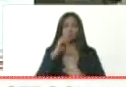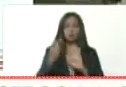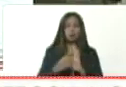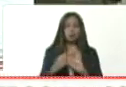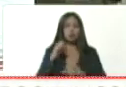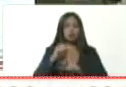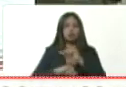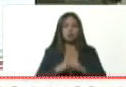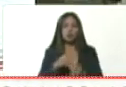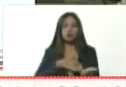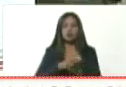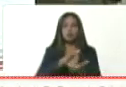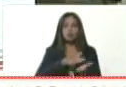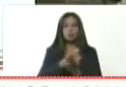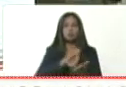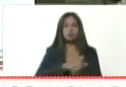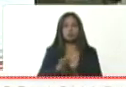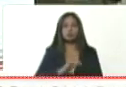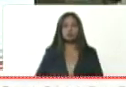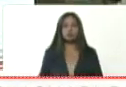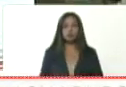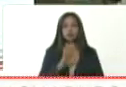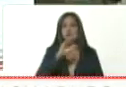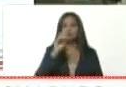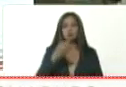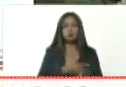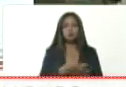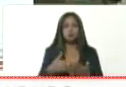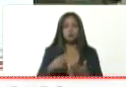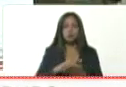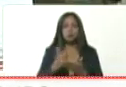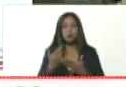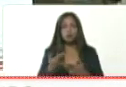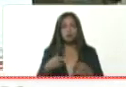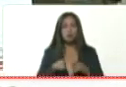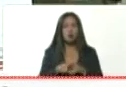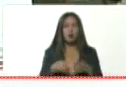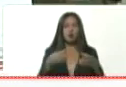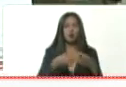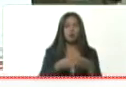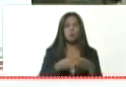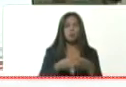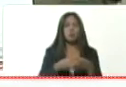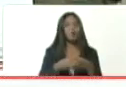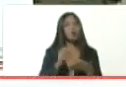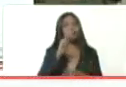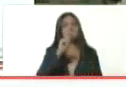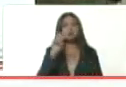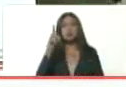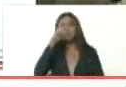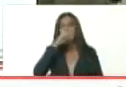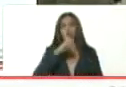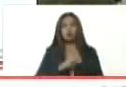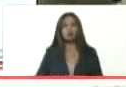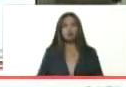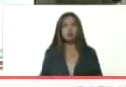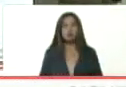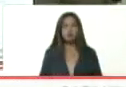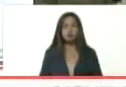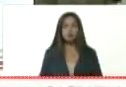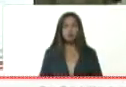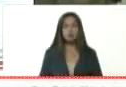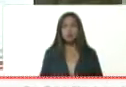ciclo de impresión de los 50 millones de libros de la colección bicentenario que van para nuestros niños y niñas me están